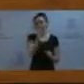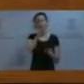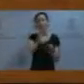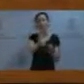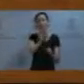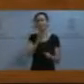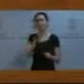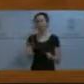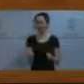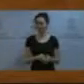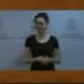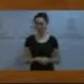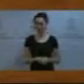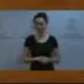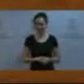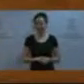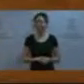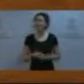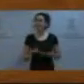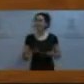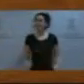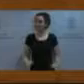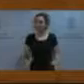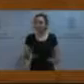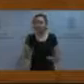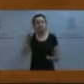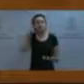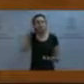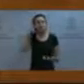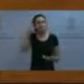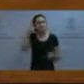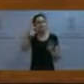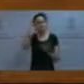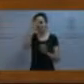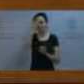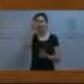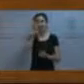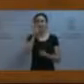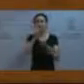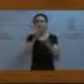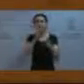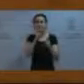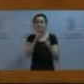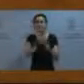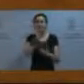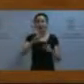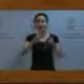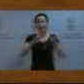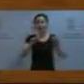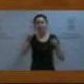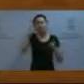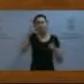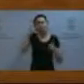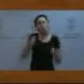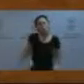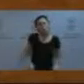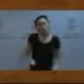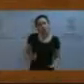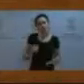Popular. ¿Y sabe cuál era su principal reivindicación en el ámbito de Asturias, señora consejera? Se la